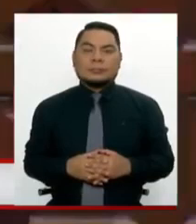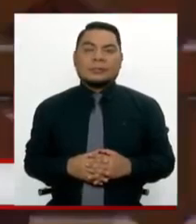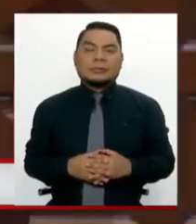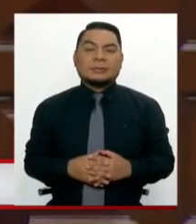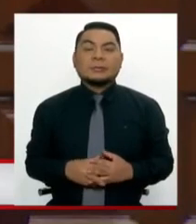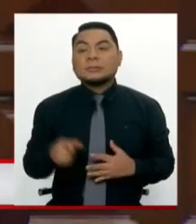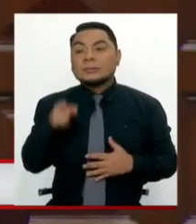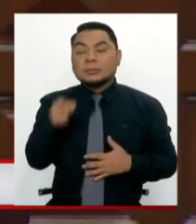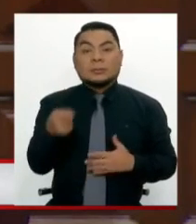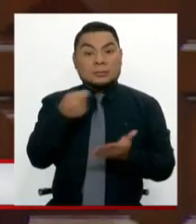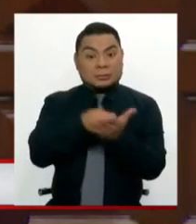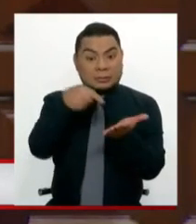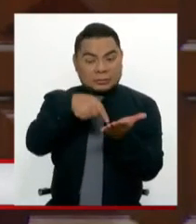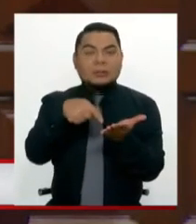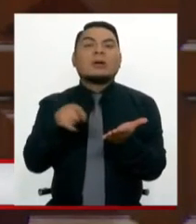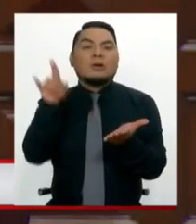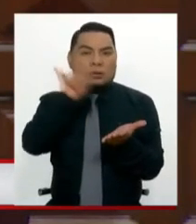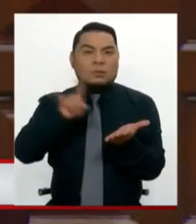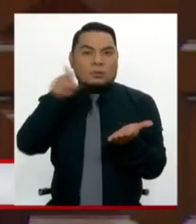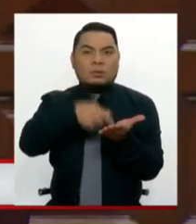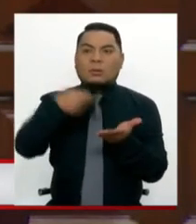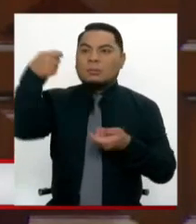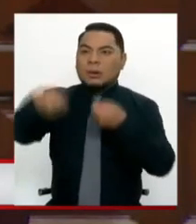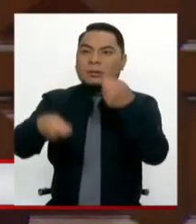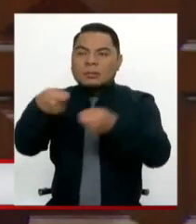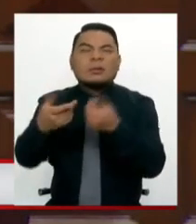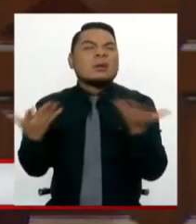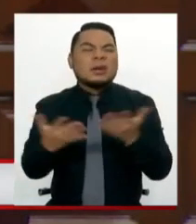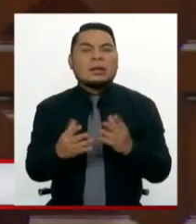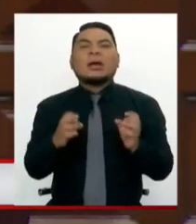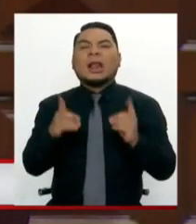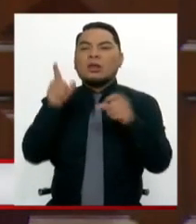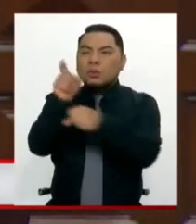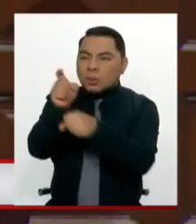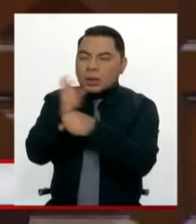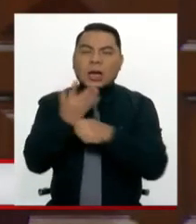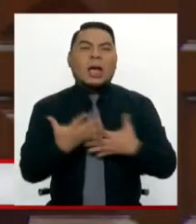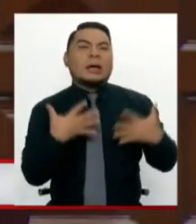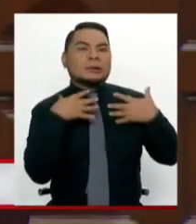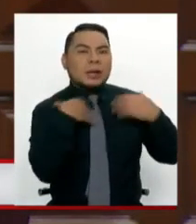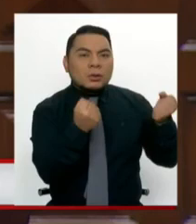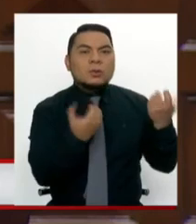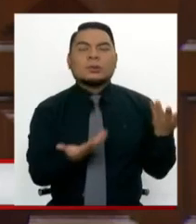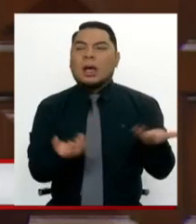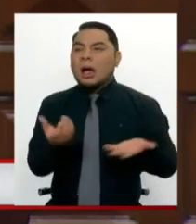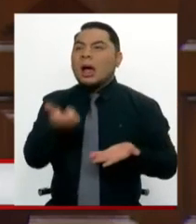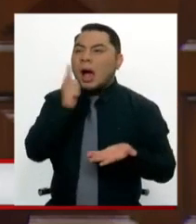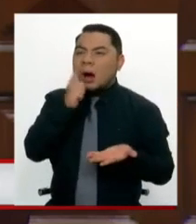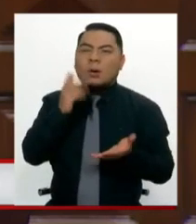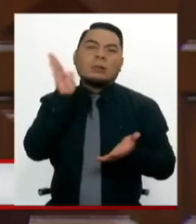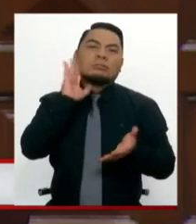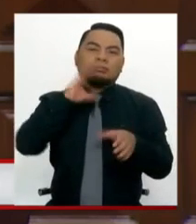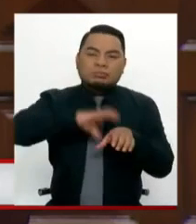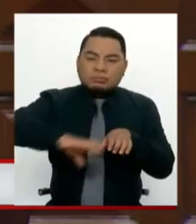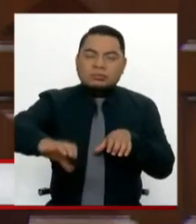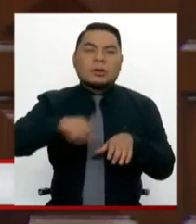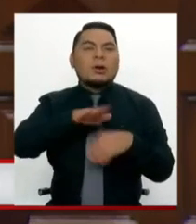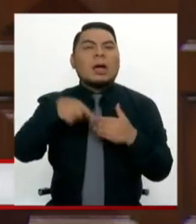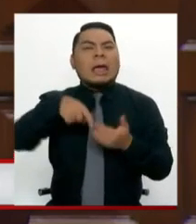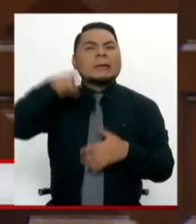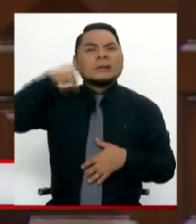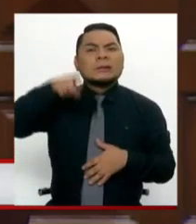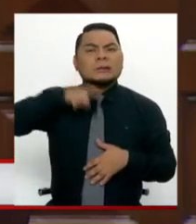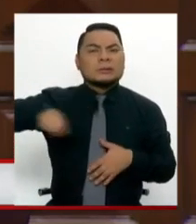Que son utilizadas para financiar obras en educación, en salud, agua y saneamiento que tanto demanda la